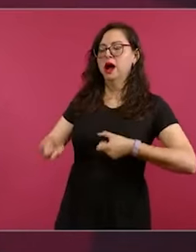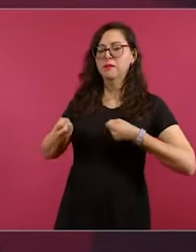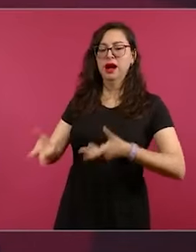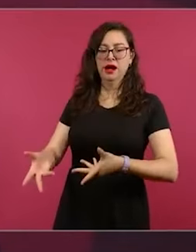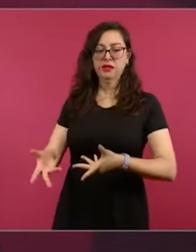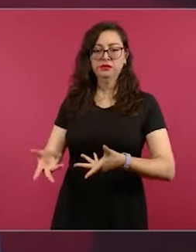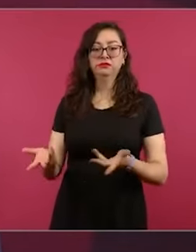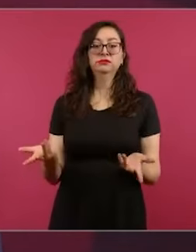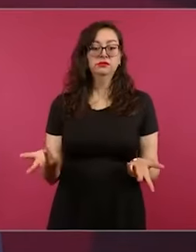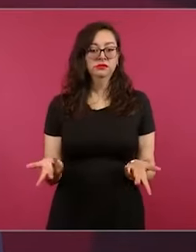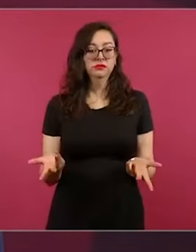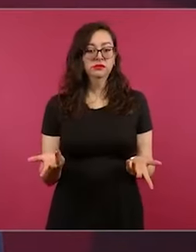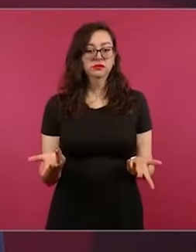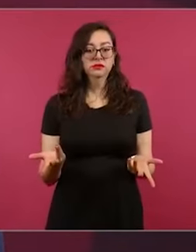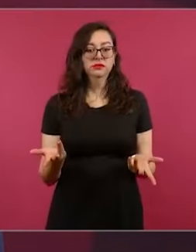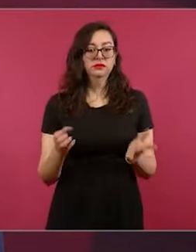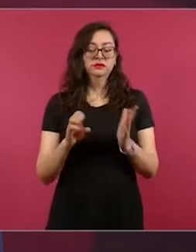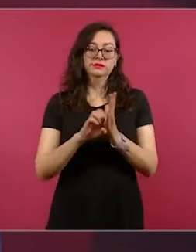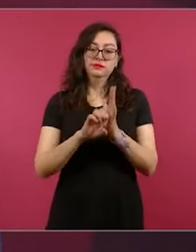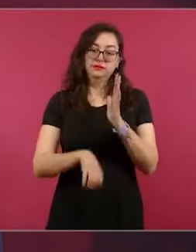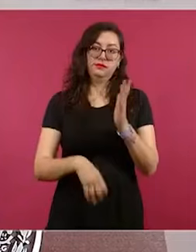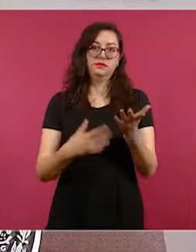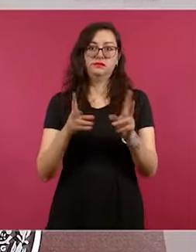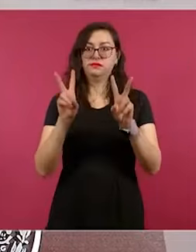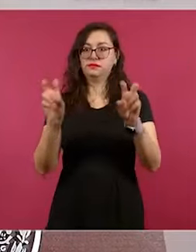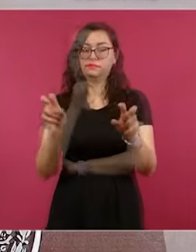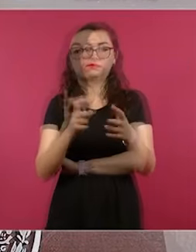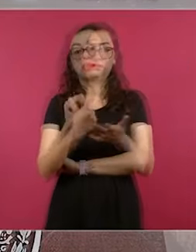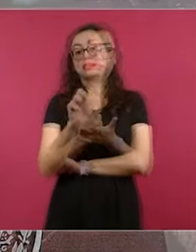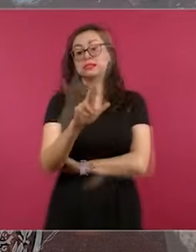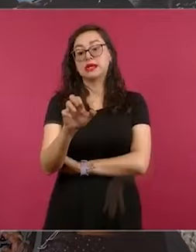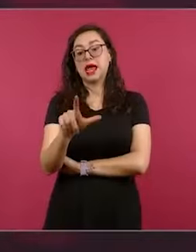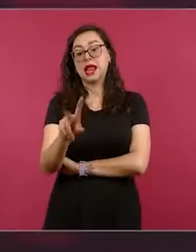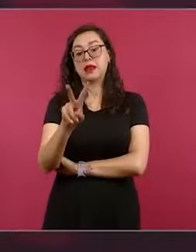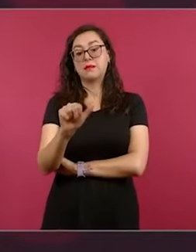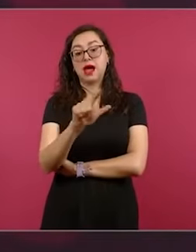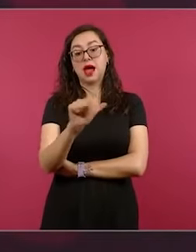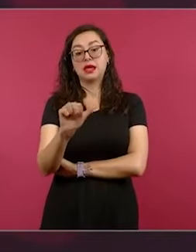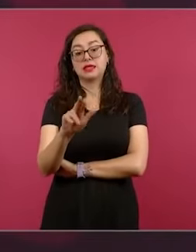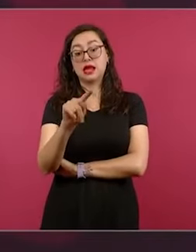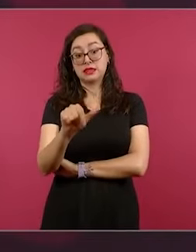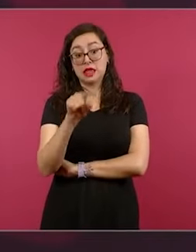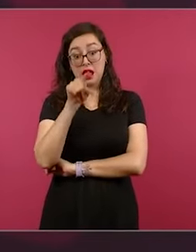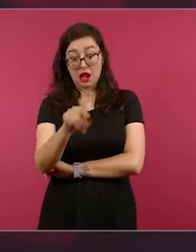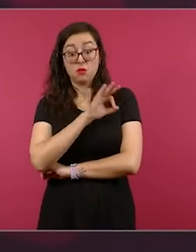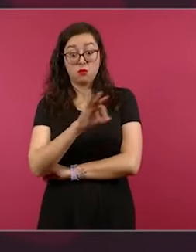sobre todo de violaciones de derechos humanos. Se aplica en todos los casos,